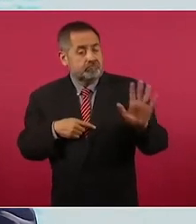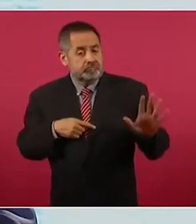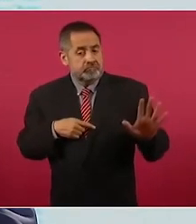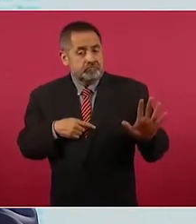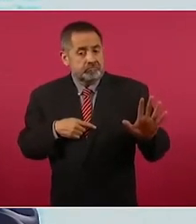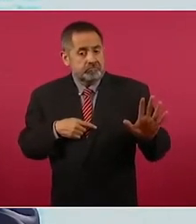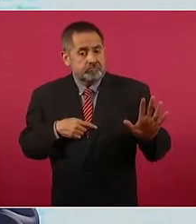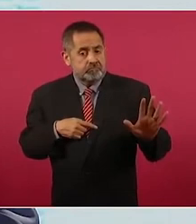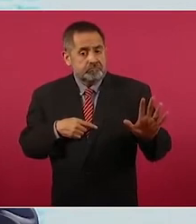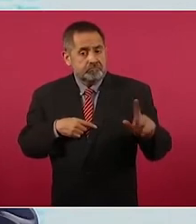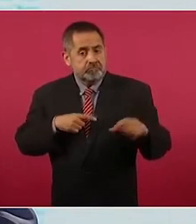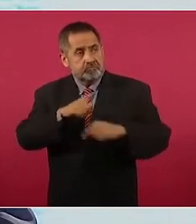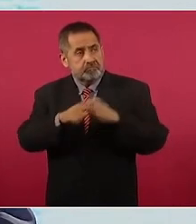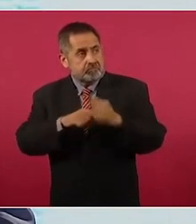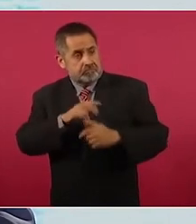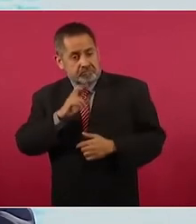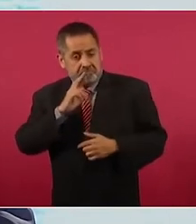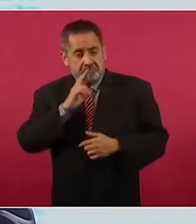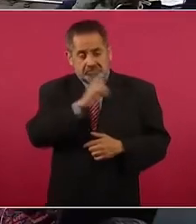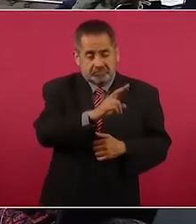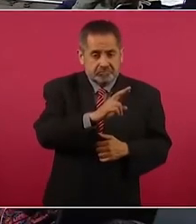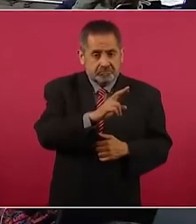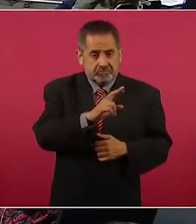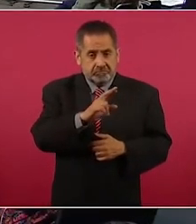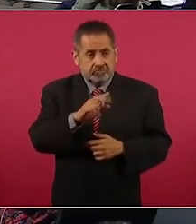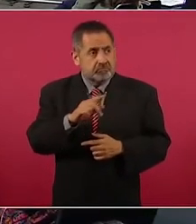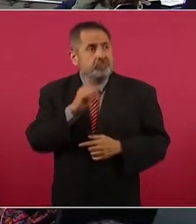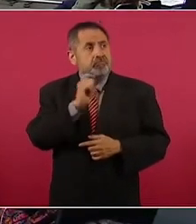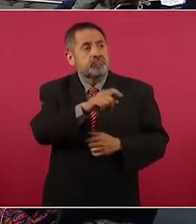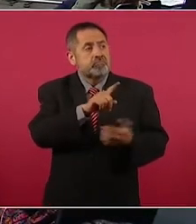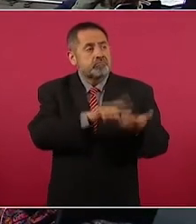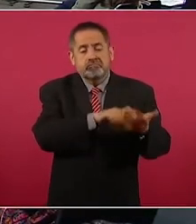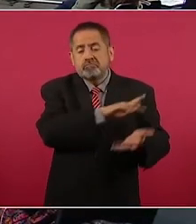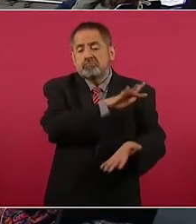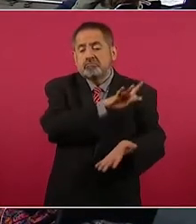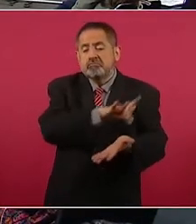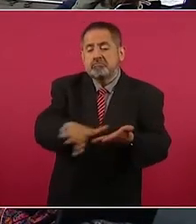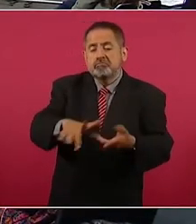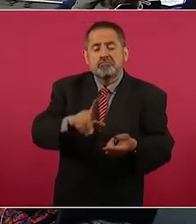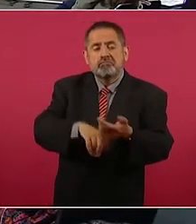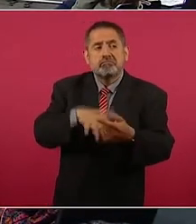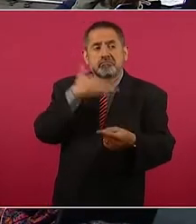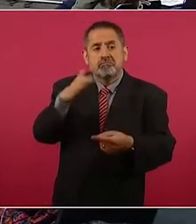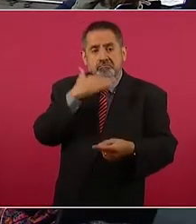les contestemos que están apoyando a corruptos.